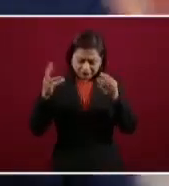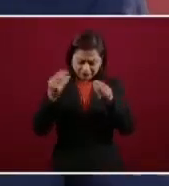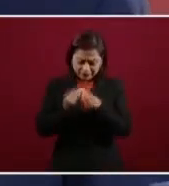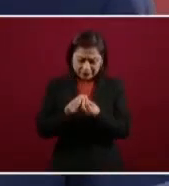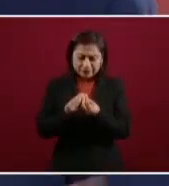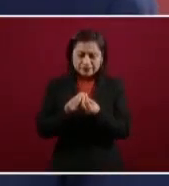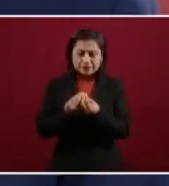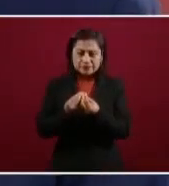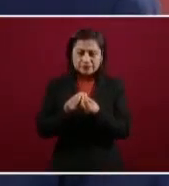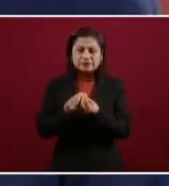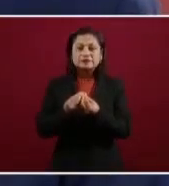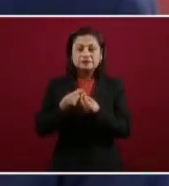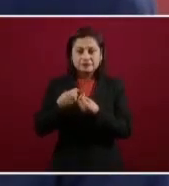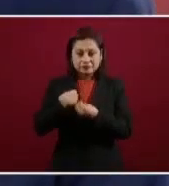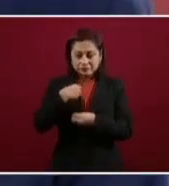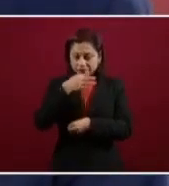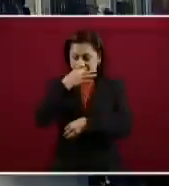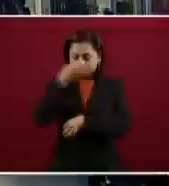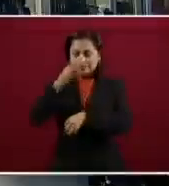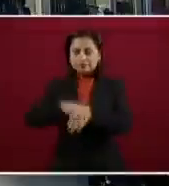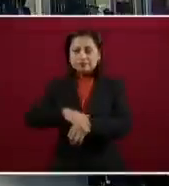para que no olvidemos